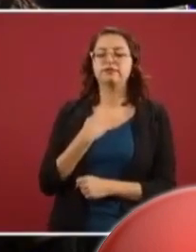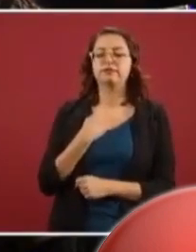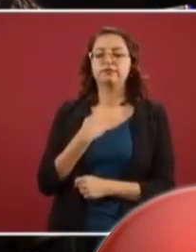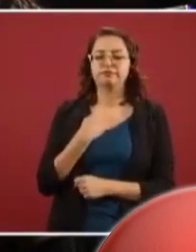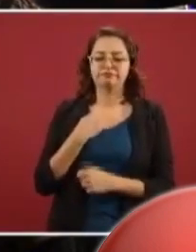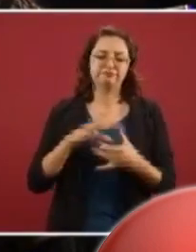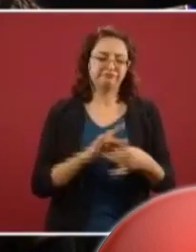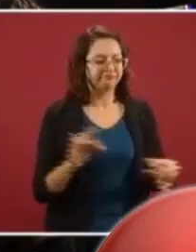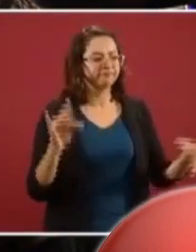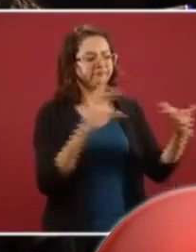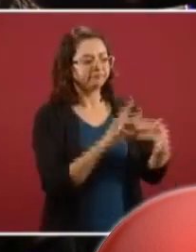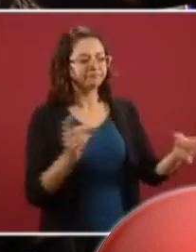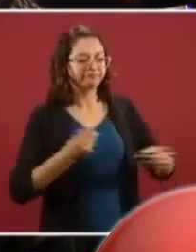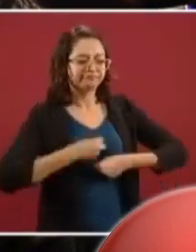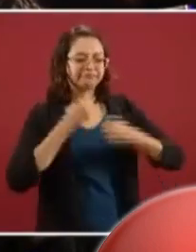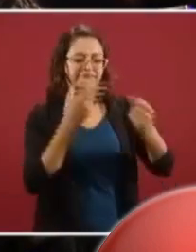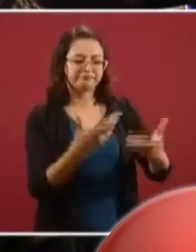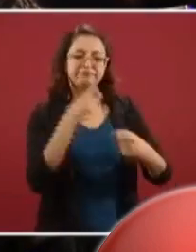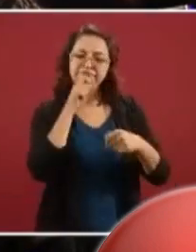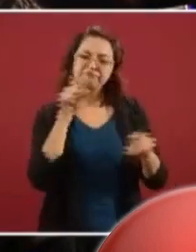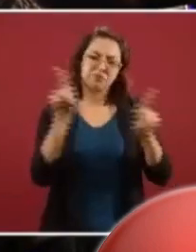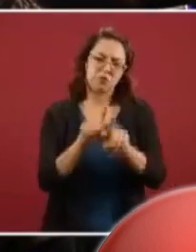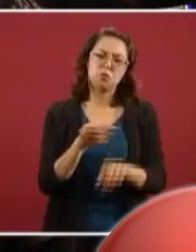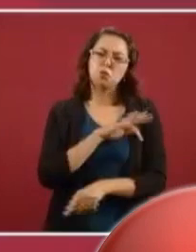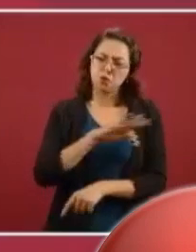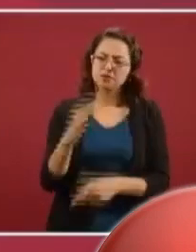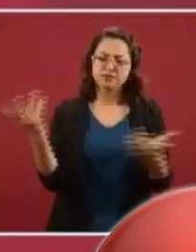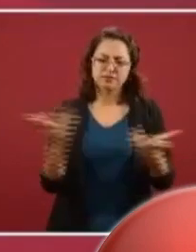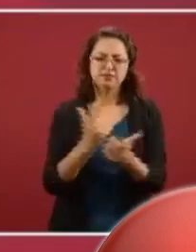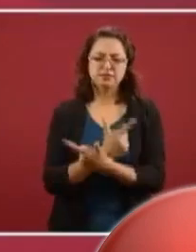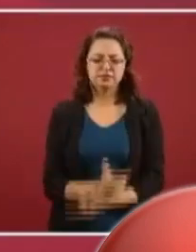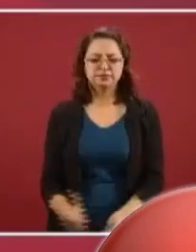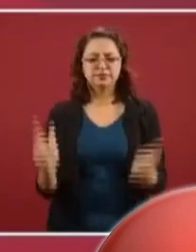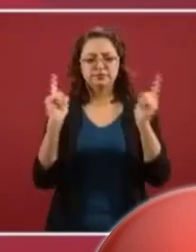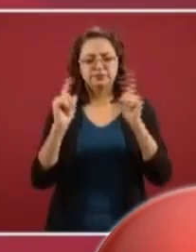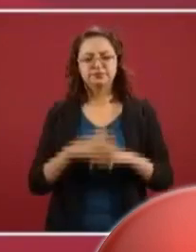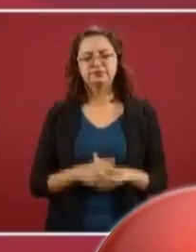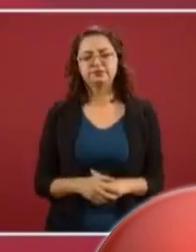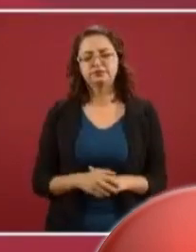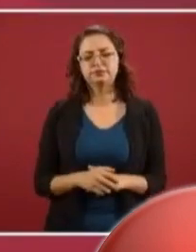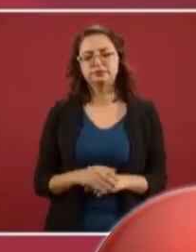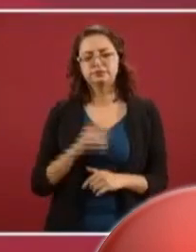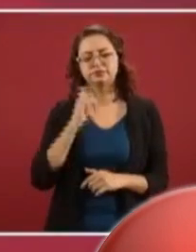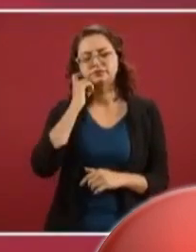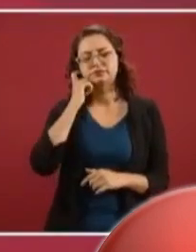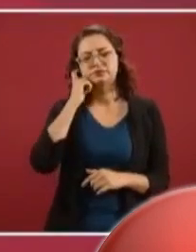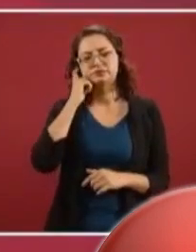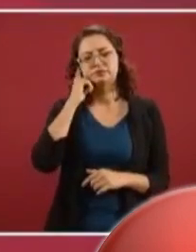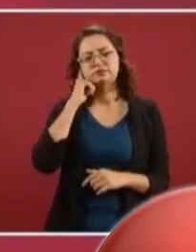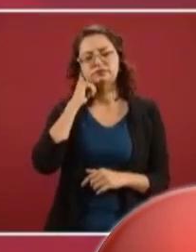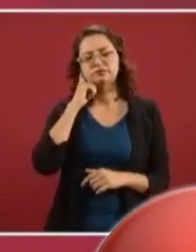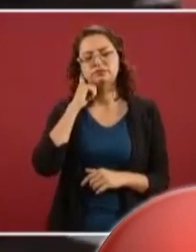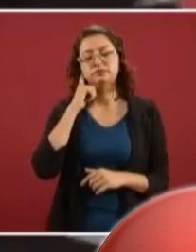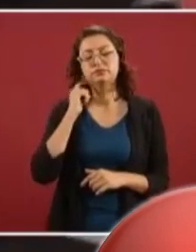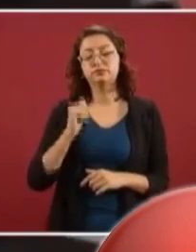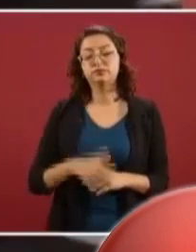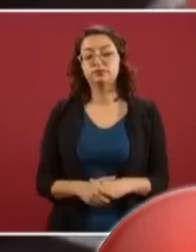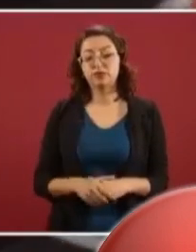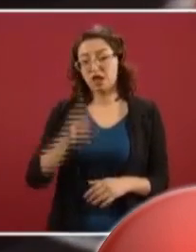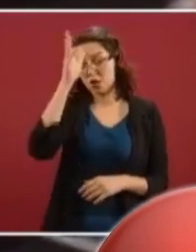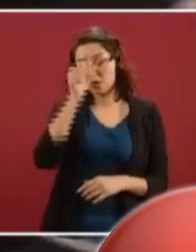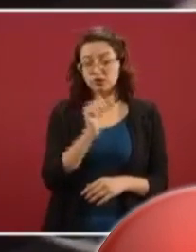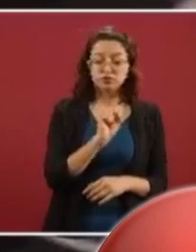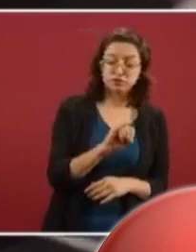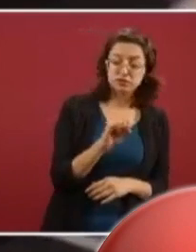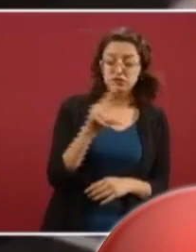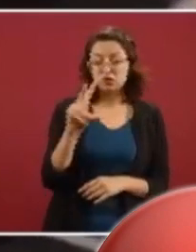y manifestarse expresarse con libertad si están de esté de acuerdo o